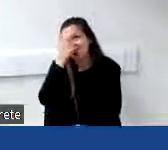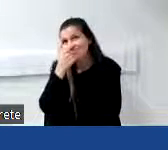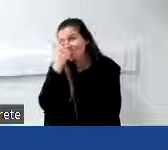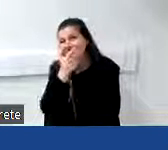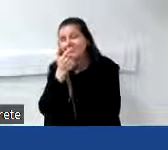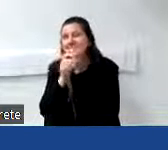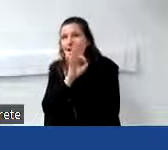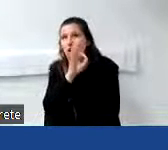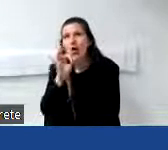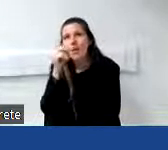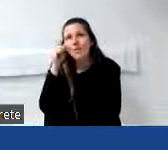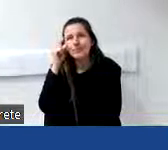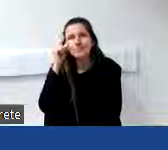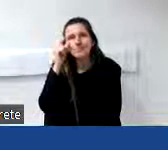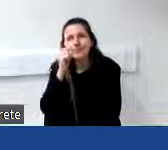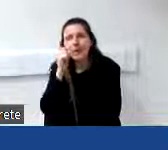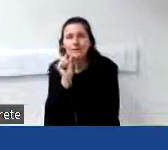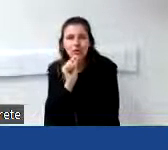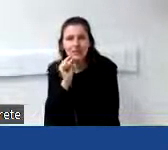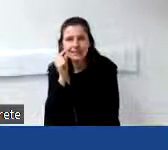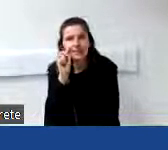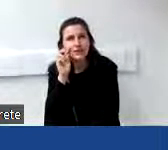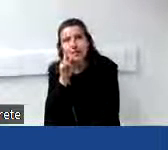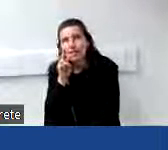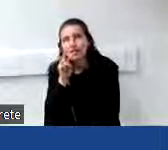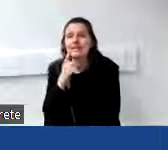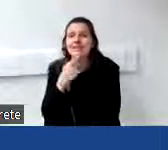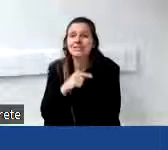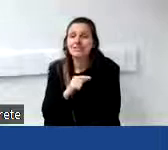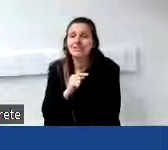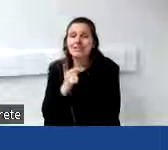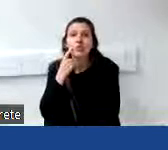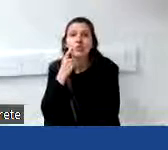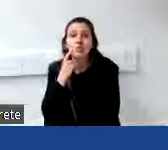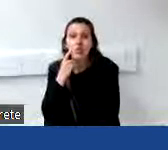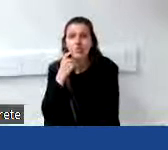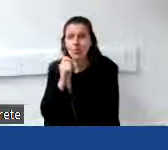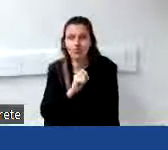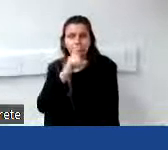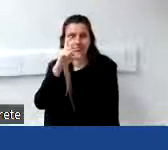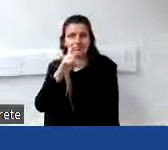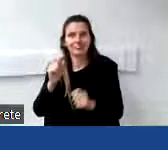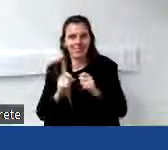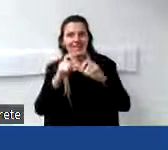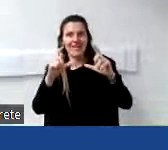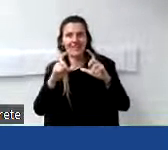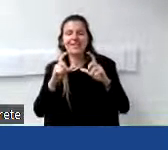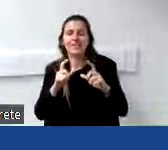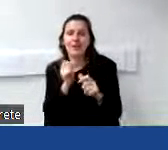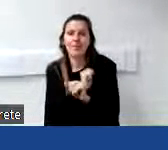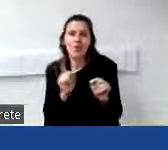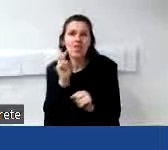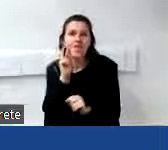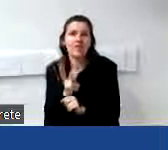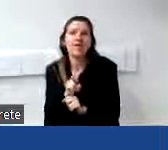es tener números que sean en macrotipo, es decir, como un tamaño más grande, poder entregarle a